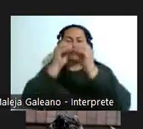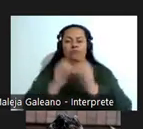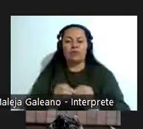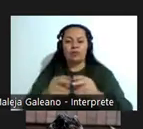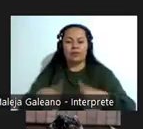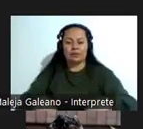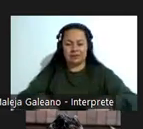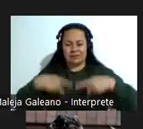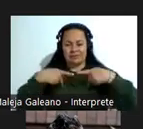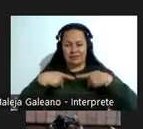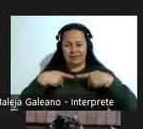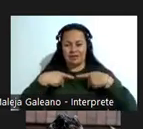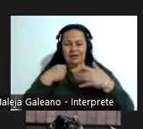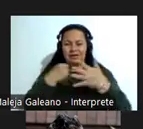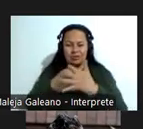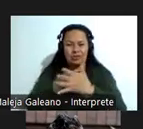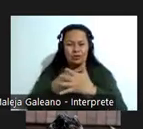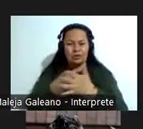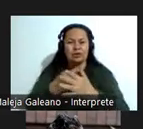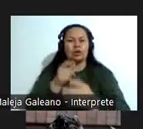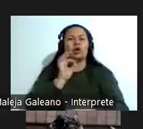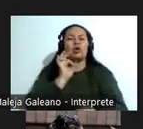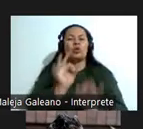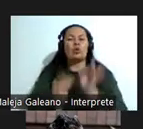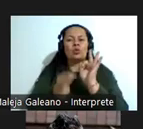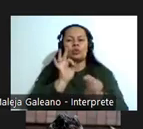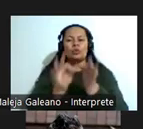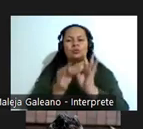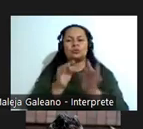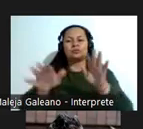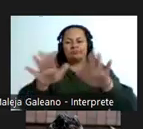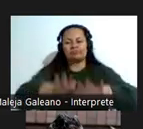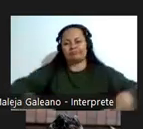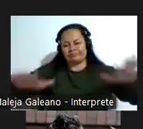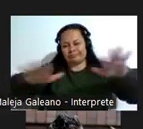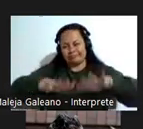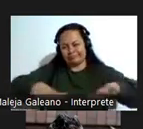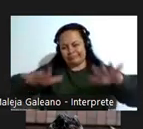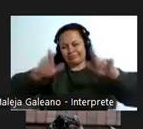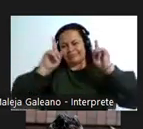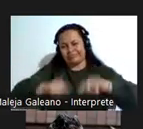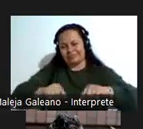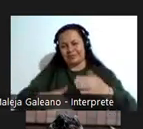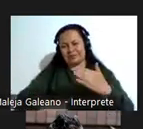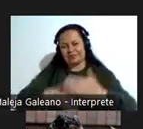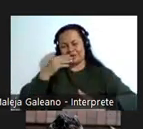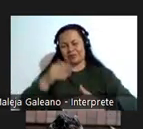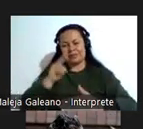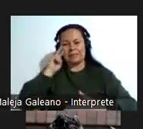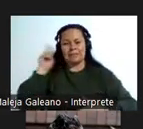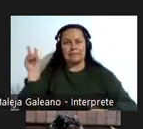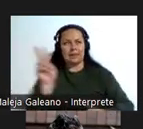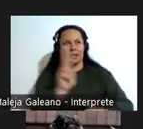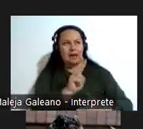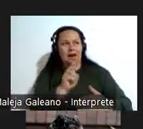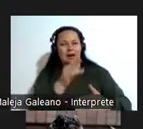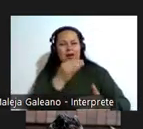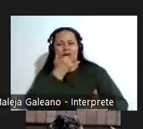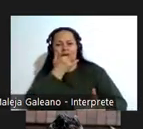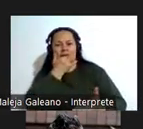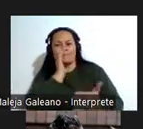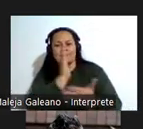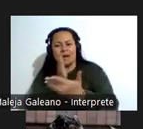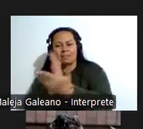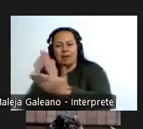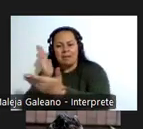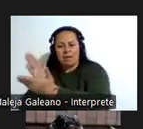han tocado, sino justamente darles paso y a partir de ellas visibilizar lo que ocurre o lo que ha venido ocurriendo